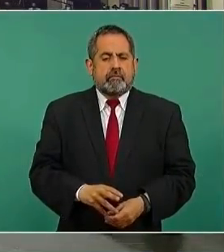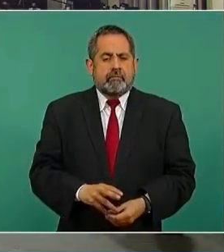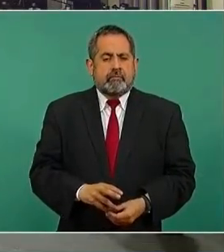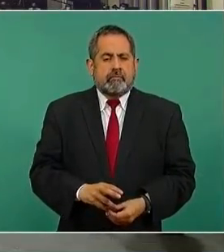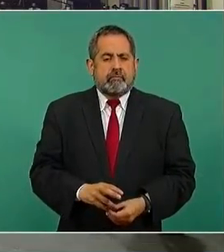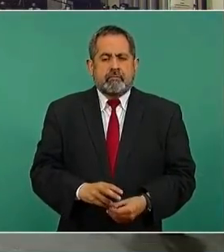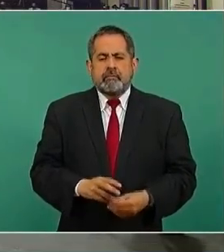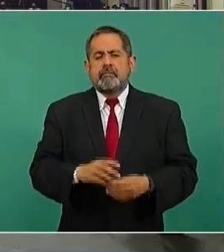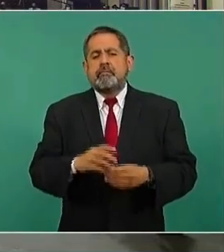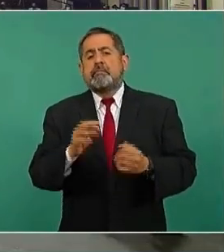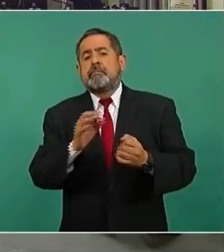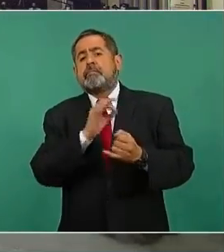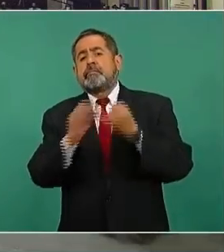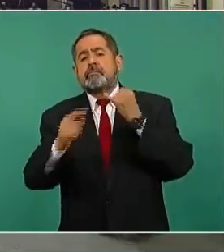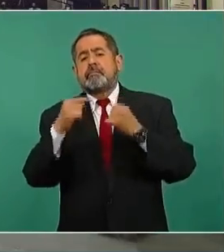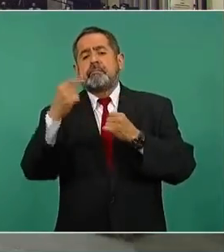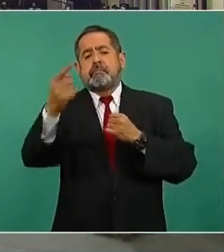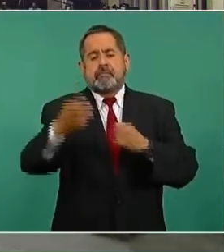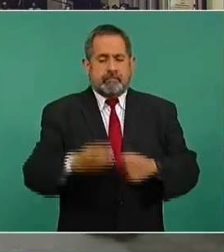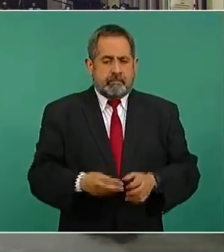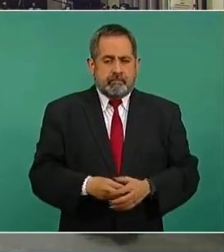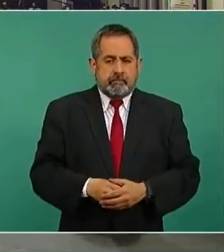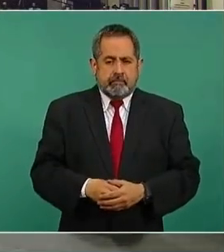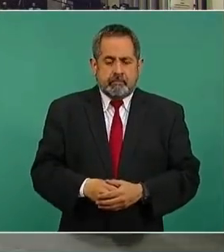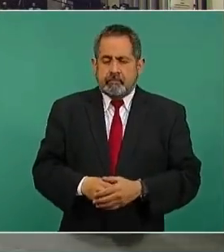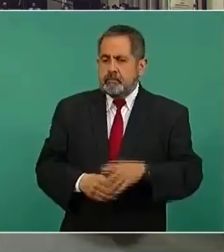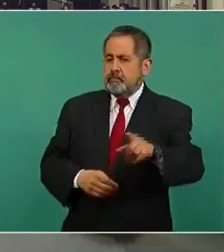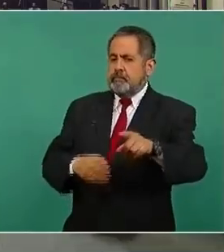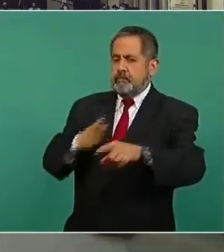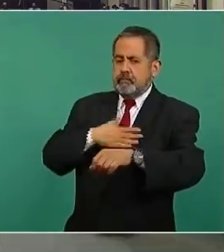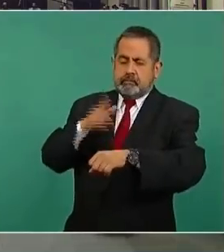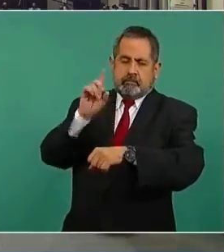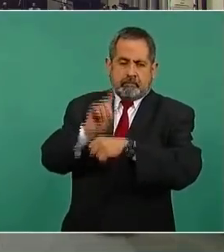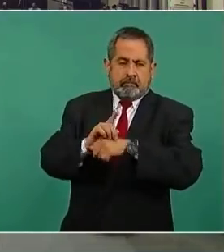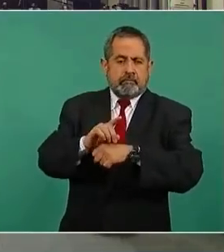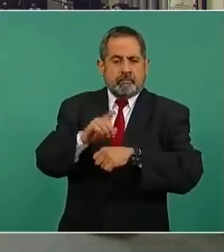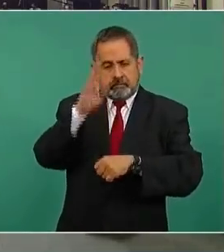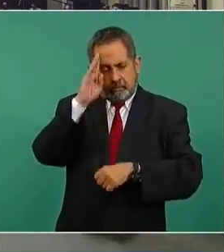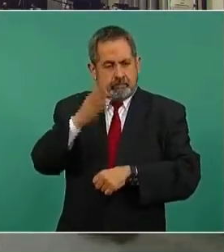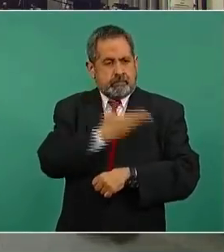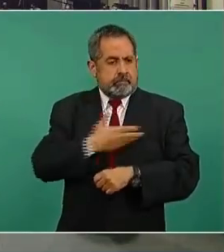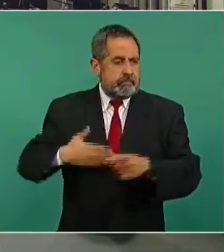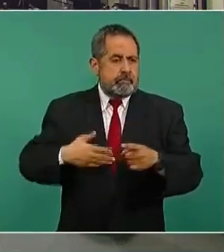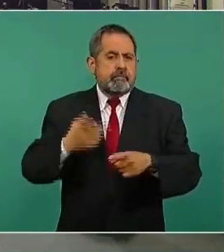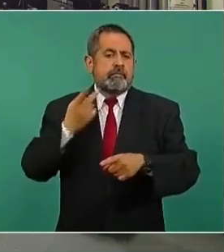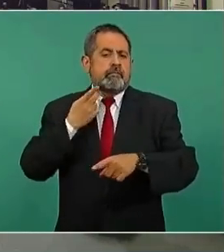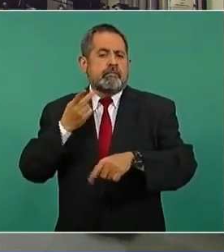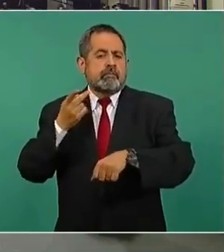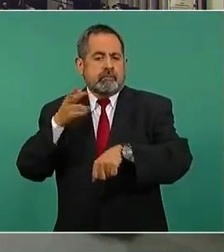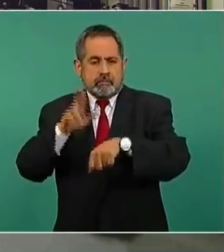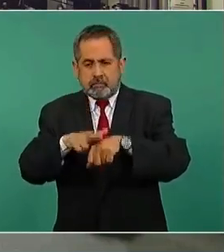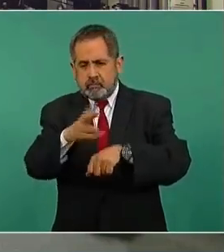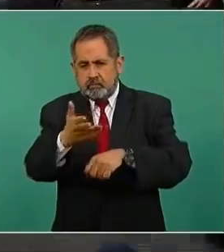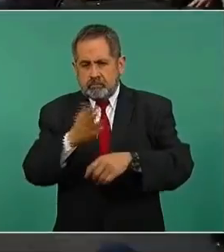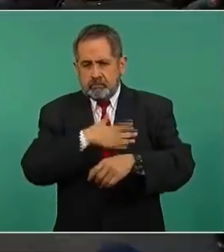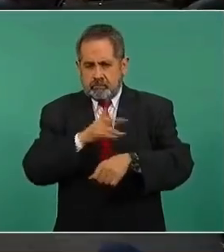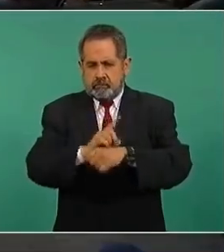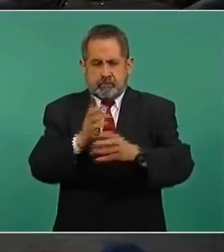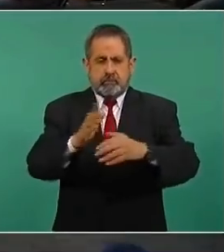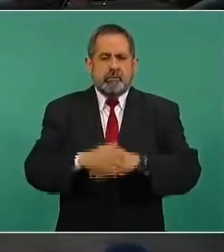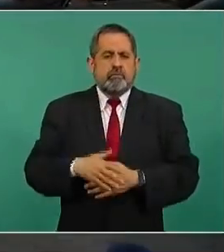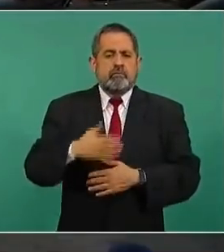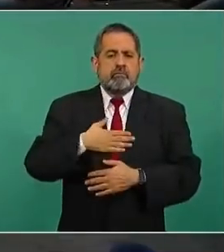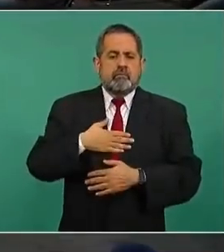Y hasta mero atrás, pues sí. Buenos días, señor presidente. Buenos días, procurador. Buenos días a todas y a todos. Diego Elías